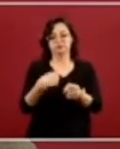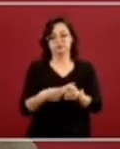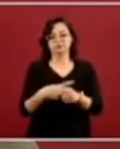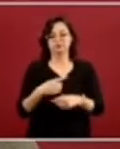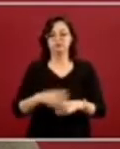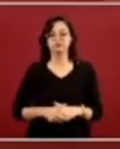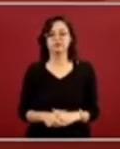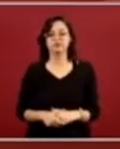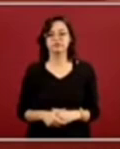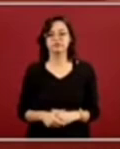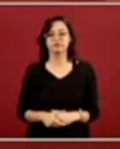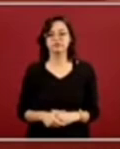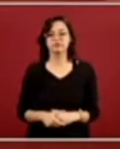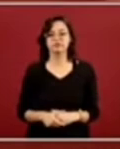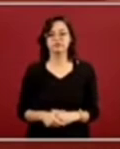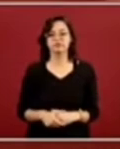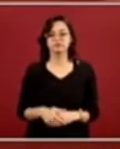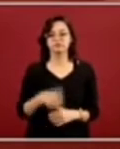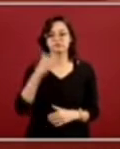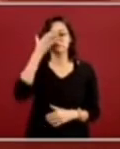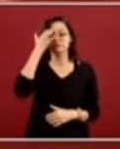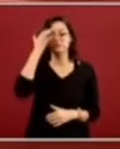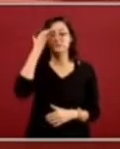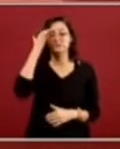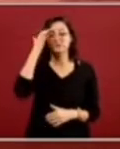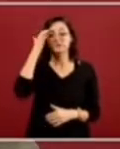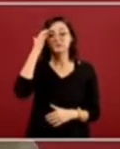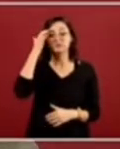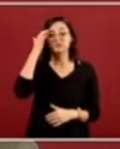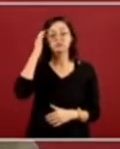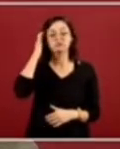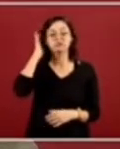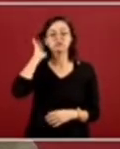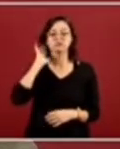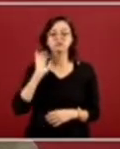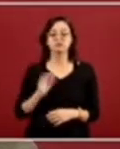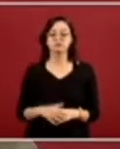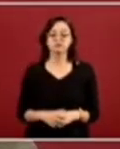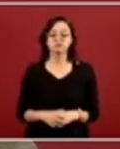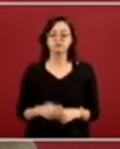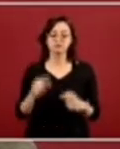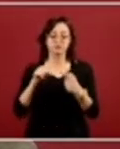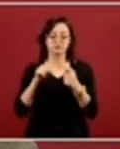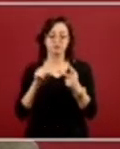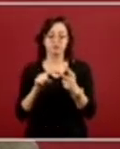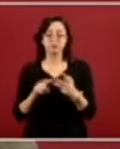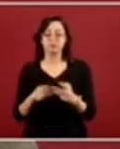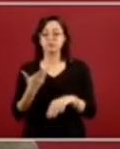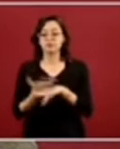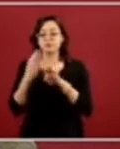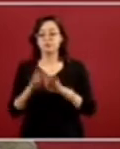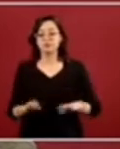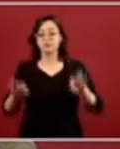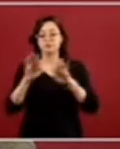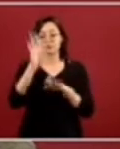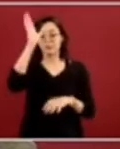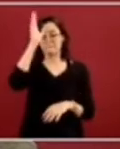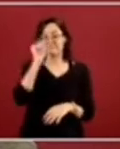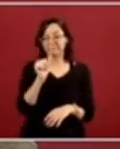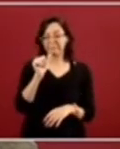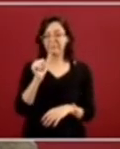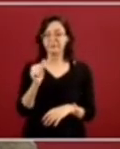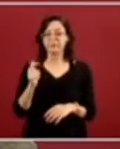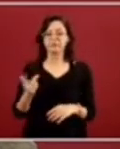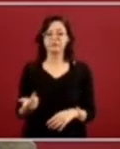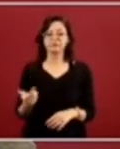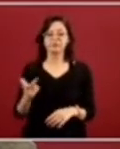pandemia. Hemos logrado coincidir en 3 aspectos fundamentales. El primero es viáticos para